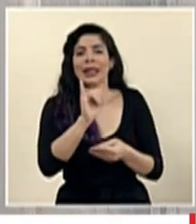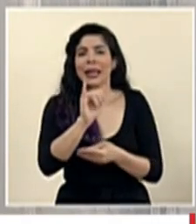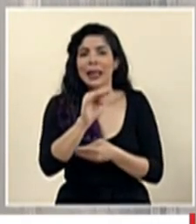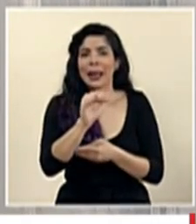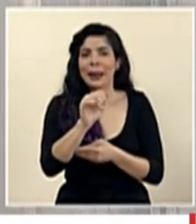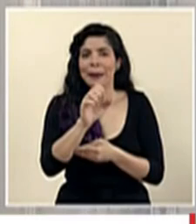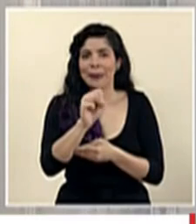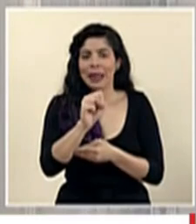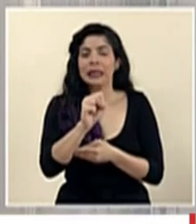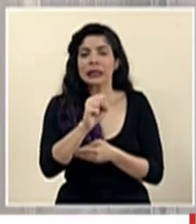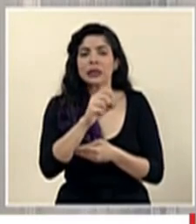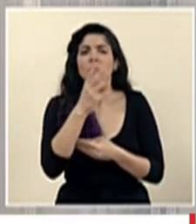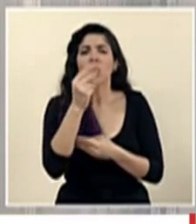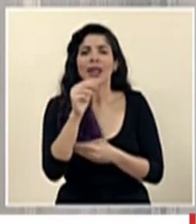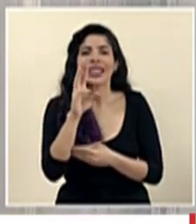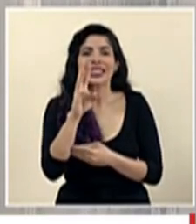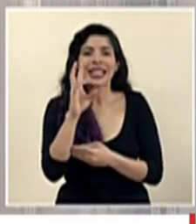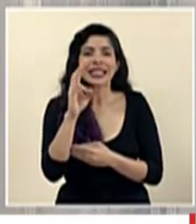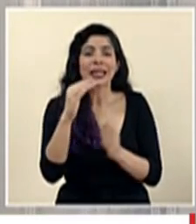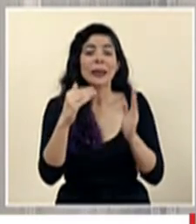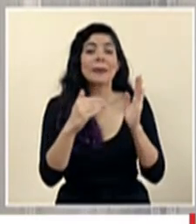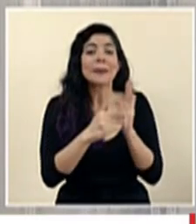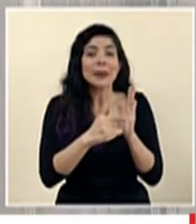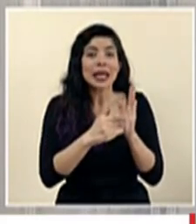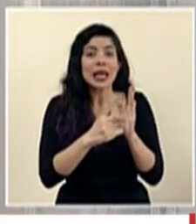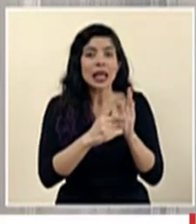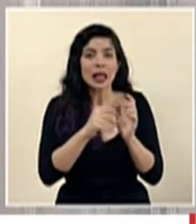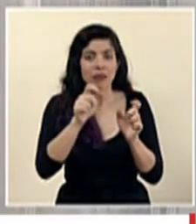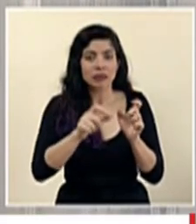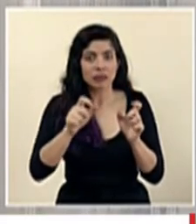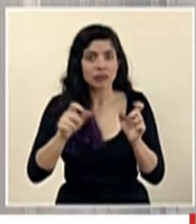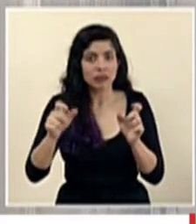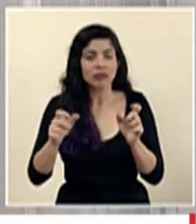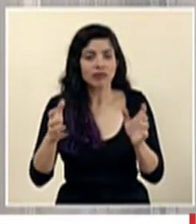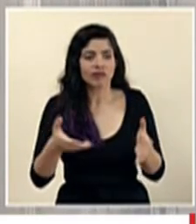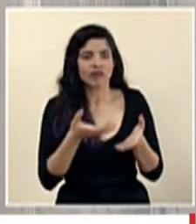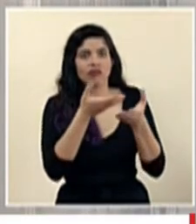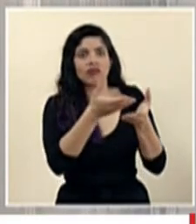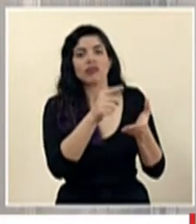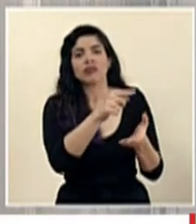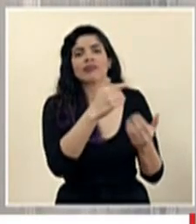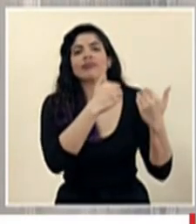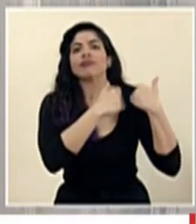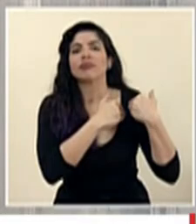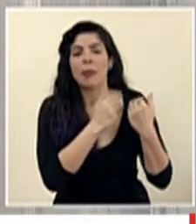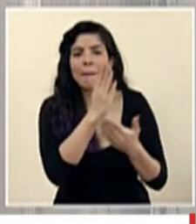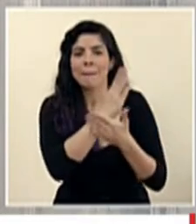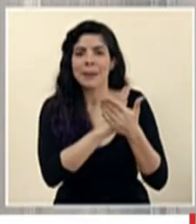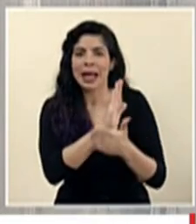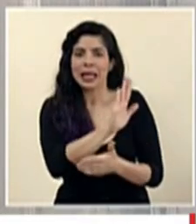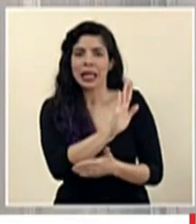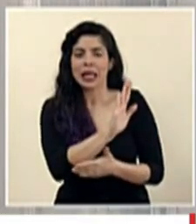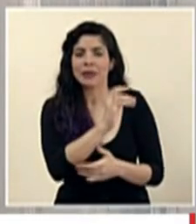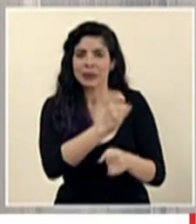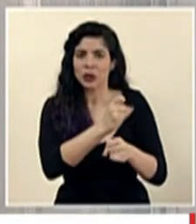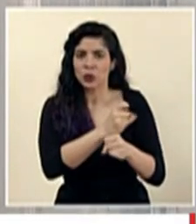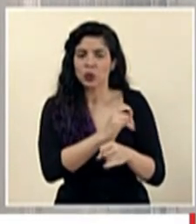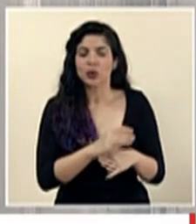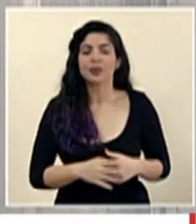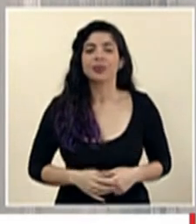Social, 67 mil casos que también serían para la gestión de pago por parte de esta